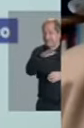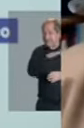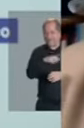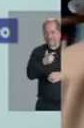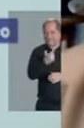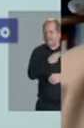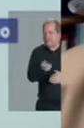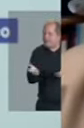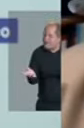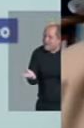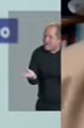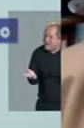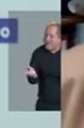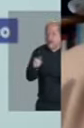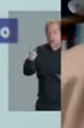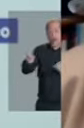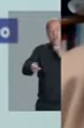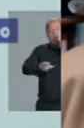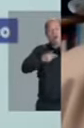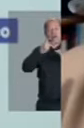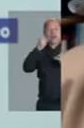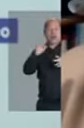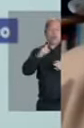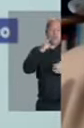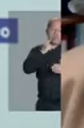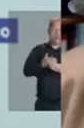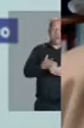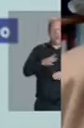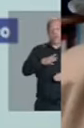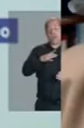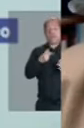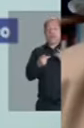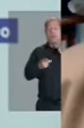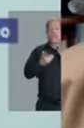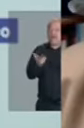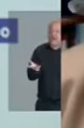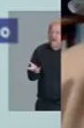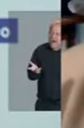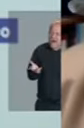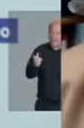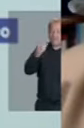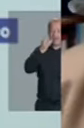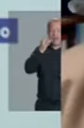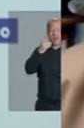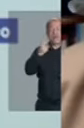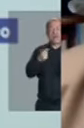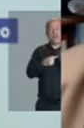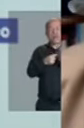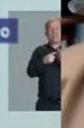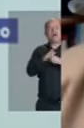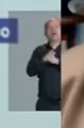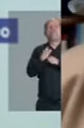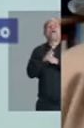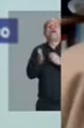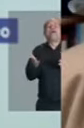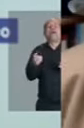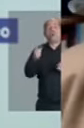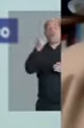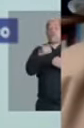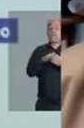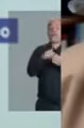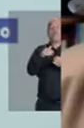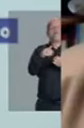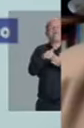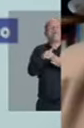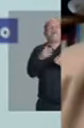preferencias hasta ahora se han mantenido. En cuanto a las encuestas, todavía las preferencias apuntan a la candidata